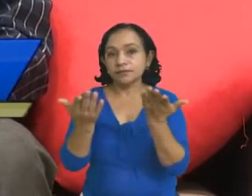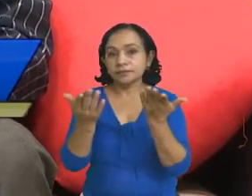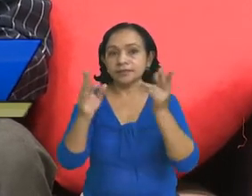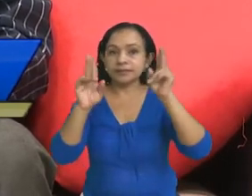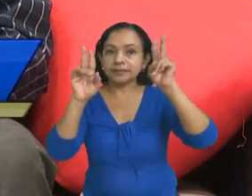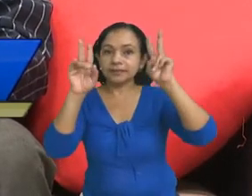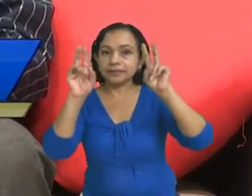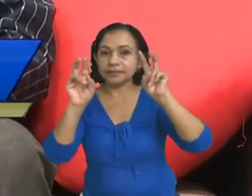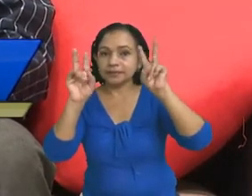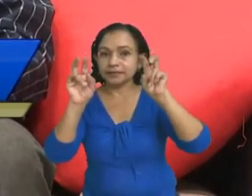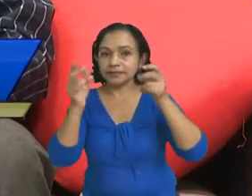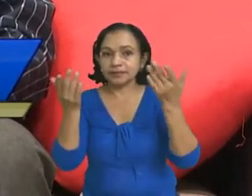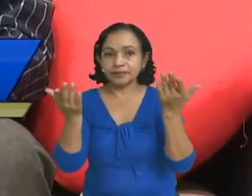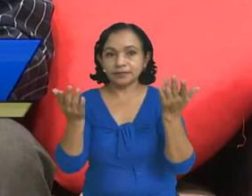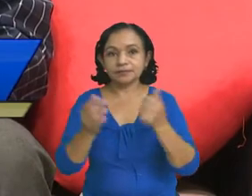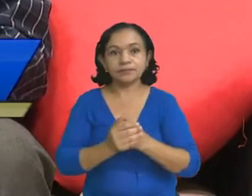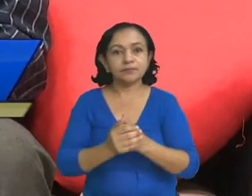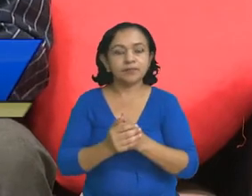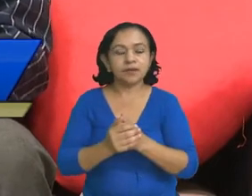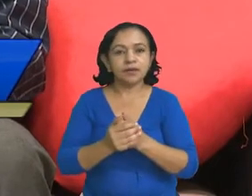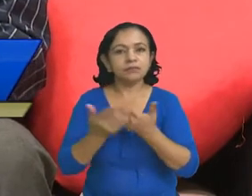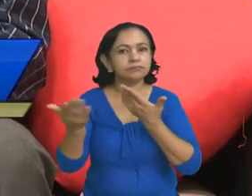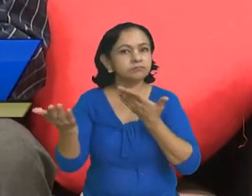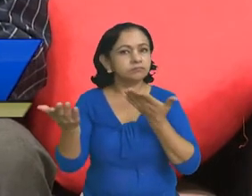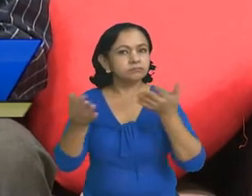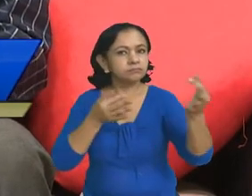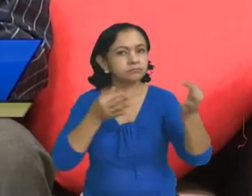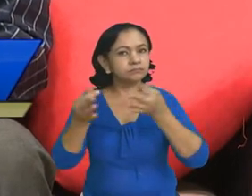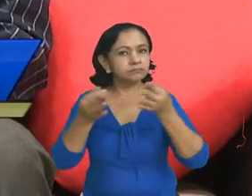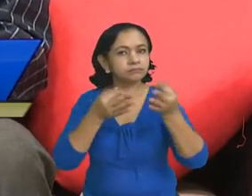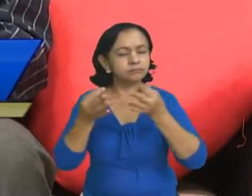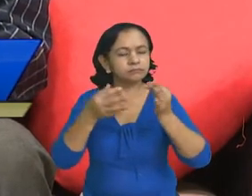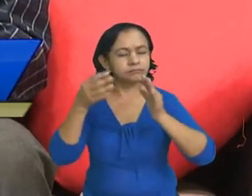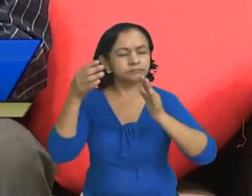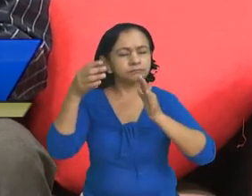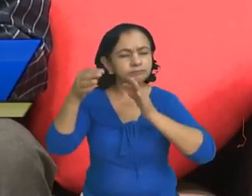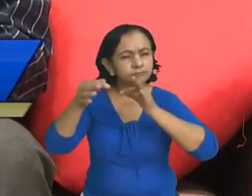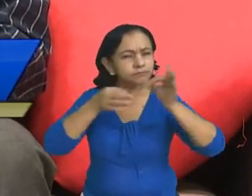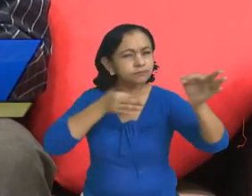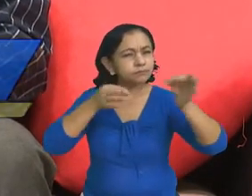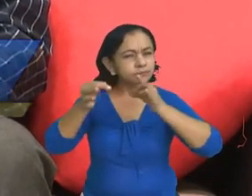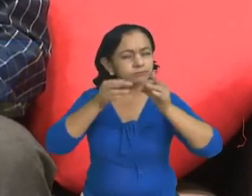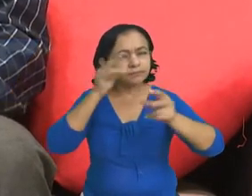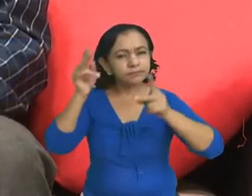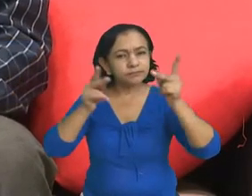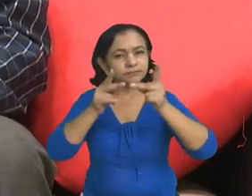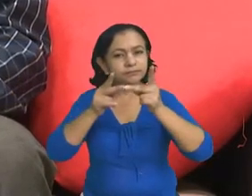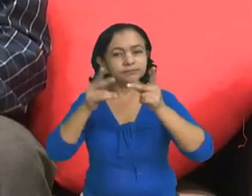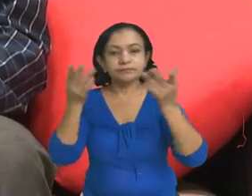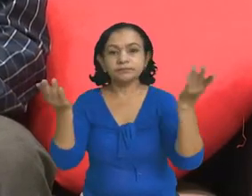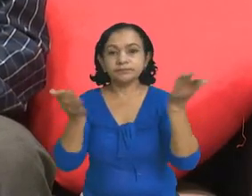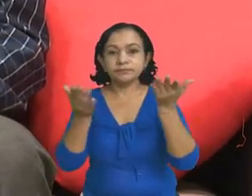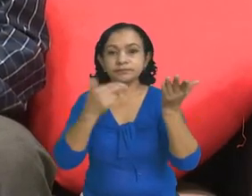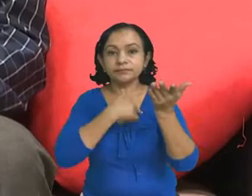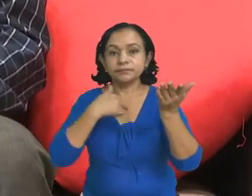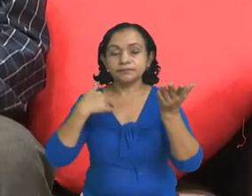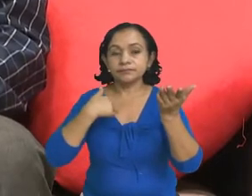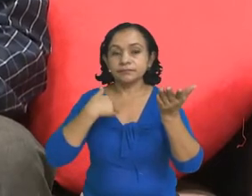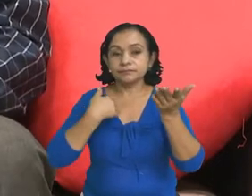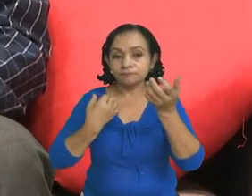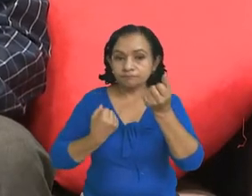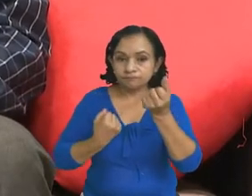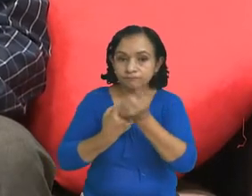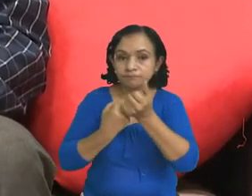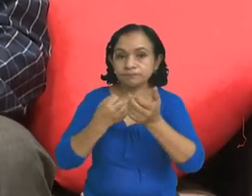hoy conoceremos una amplia y profunda explicación. Tendremos hoy sobre precisamente cómo se ha fortalecido